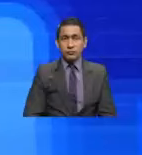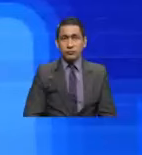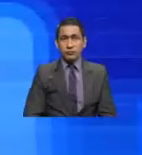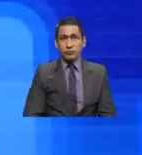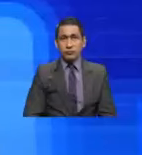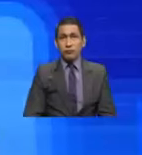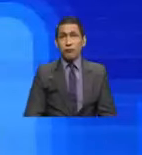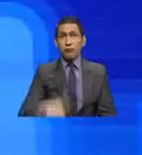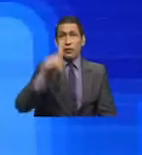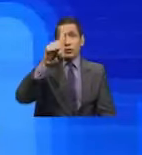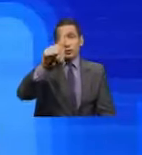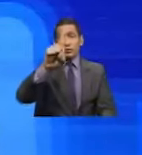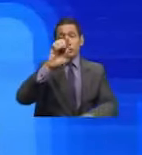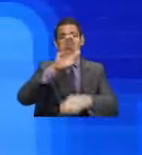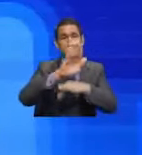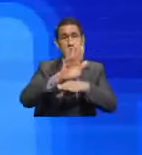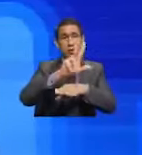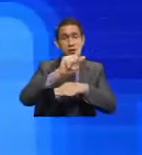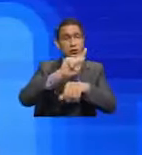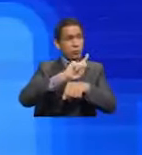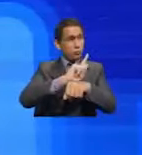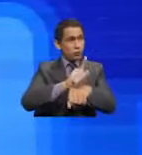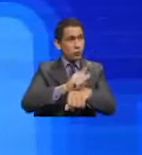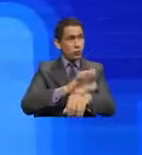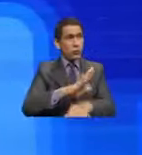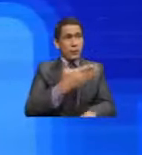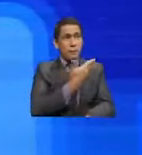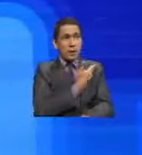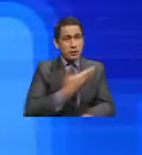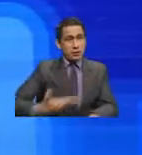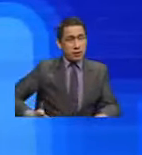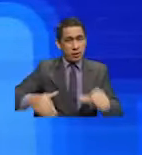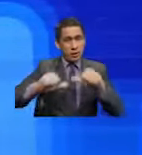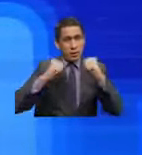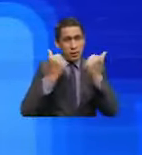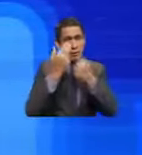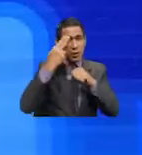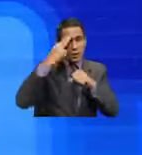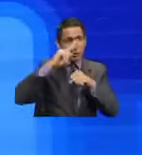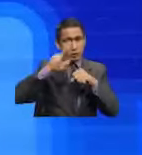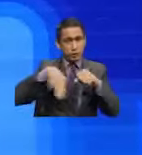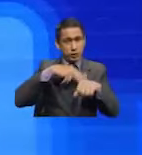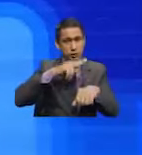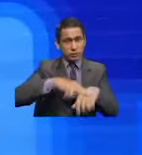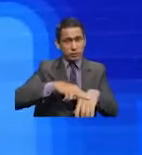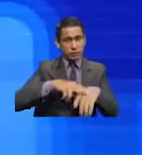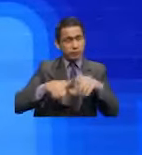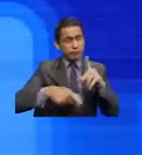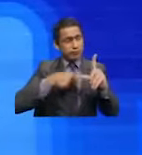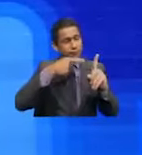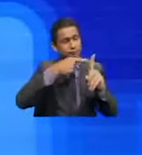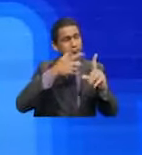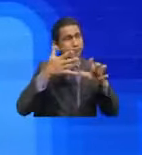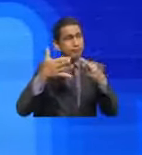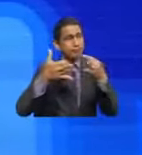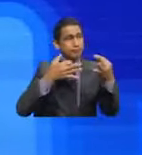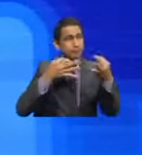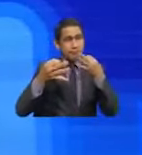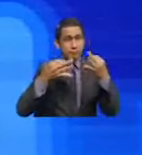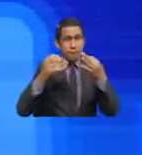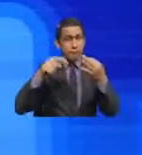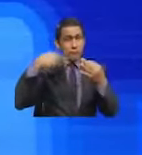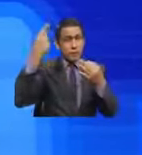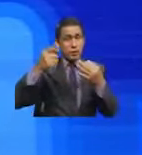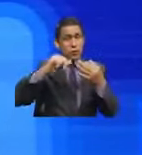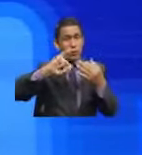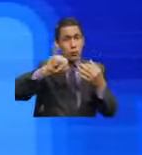Son las 13:31 en la tarde y el presidente de la Asamblea Nacional, Henry Kronfle, señaló que espera que el próximo